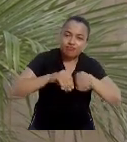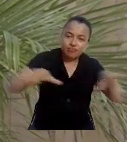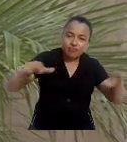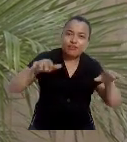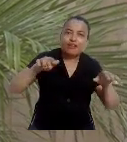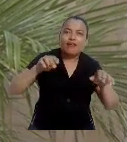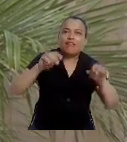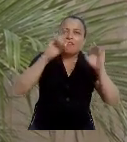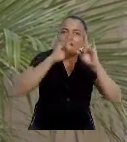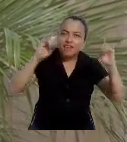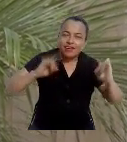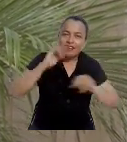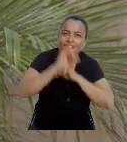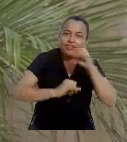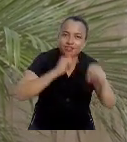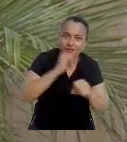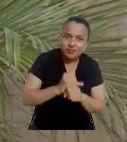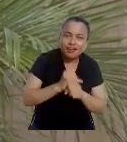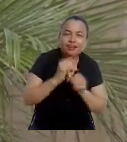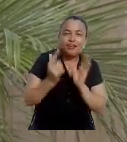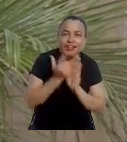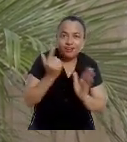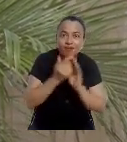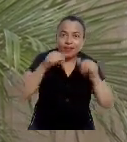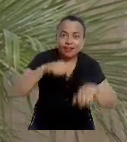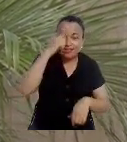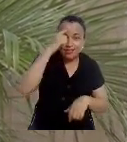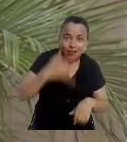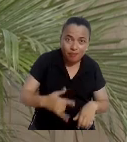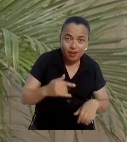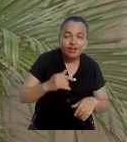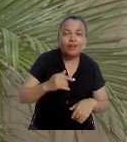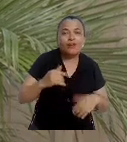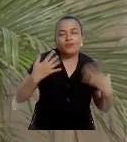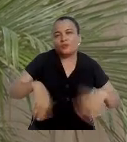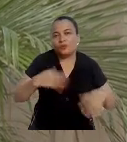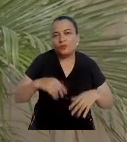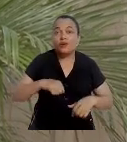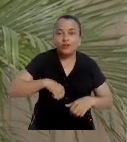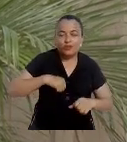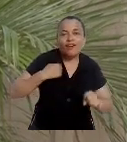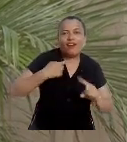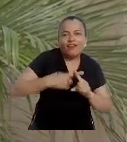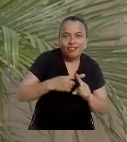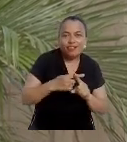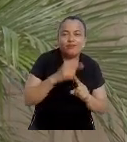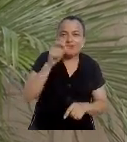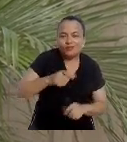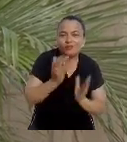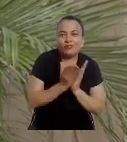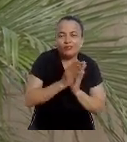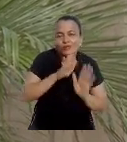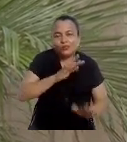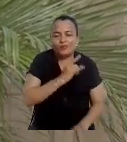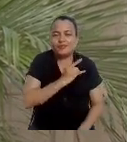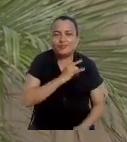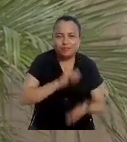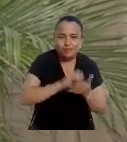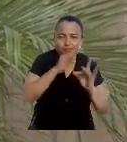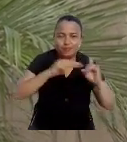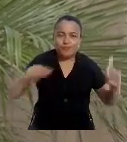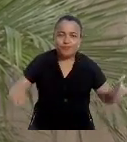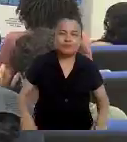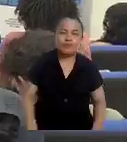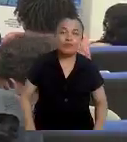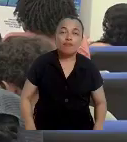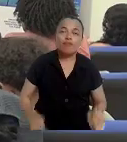en el marco de la Feria Internacional del Libro en Santa Marta en la universidad del Magdalena pues más que un honor y un orgullo como egresada de esta casa